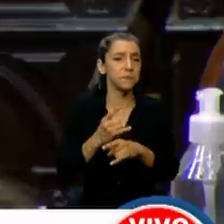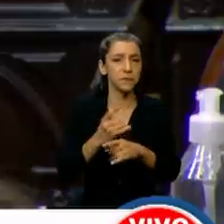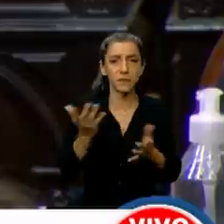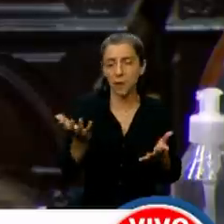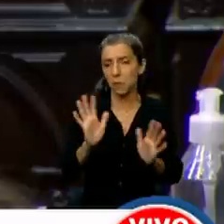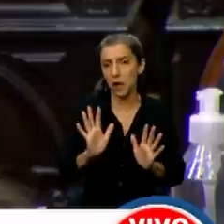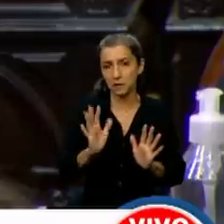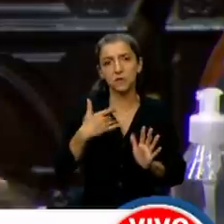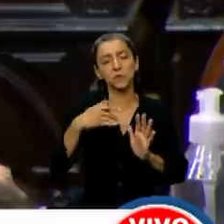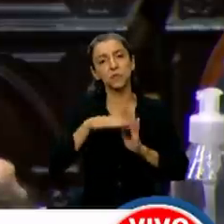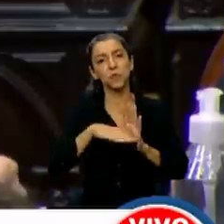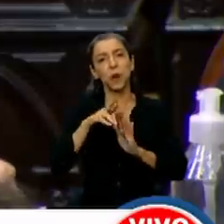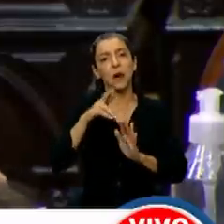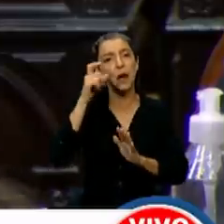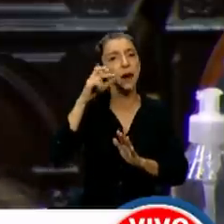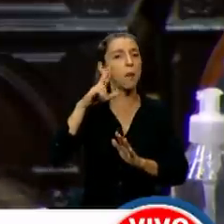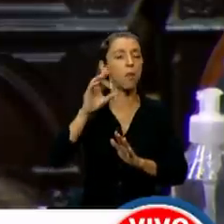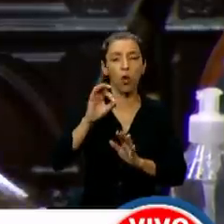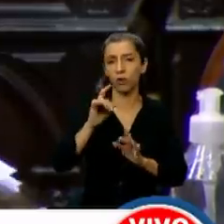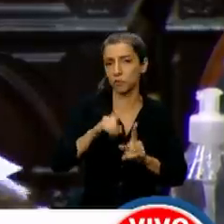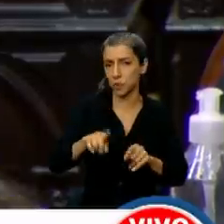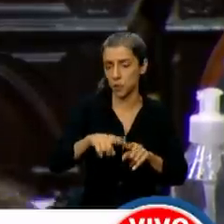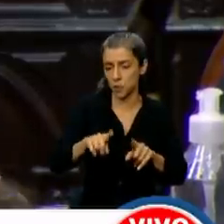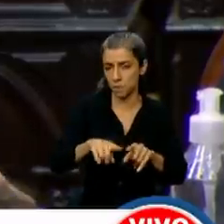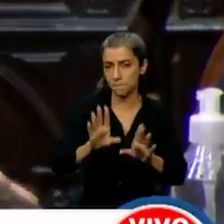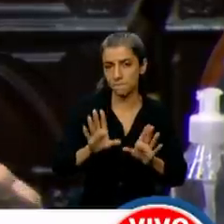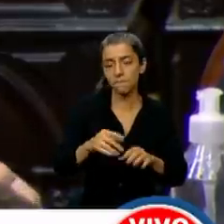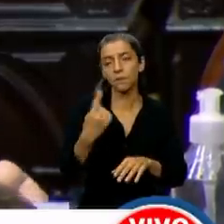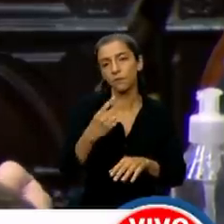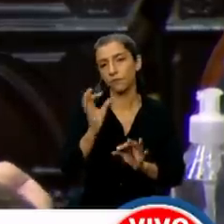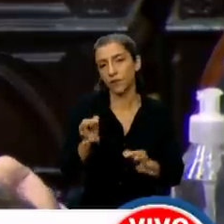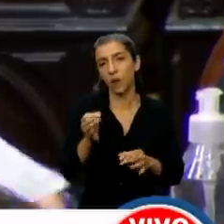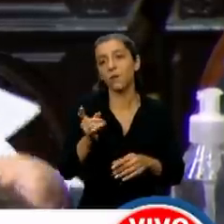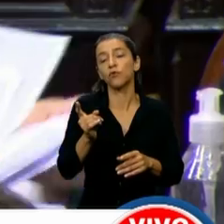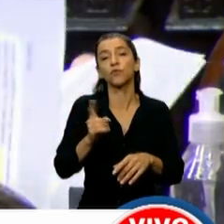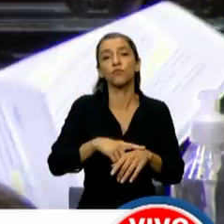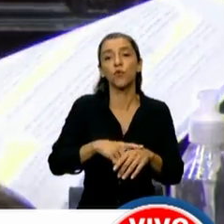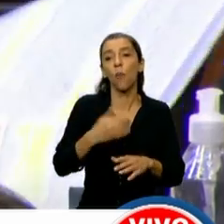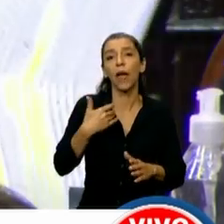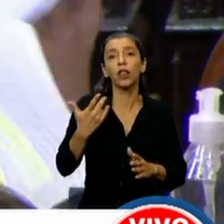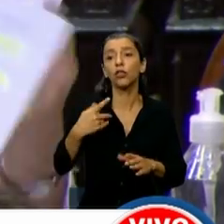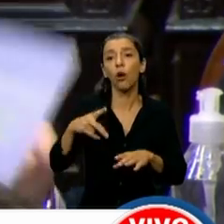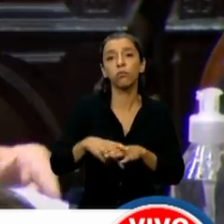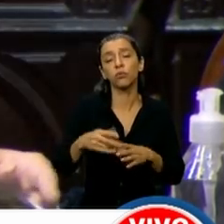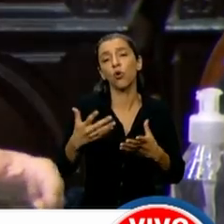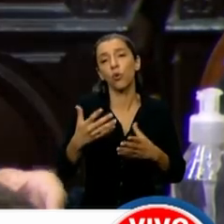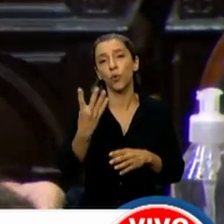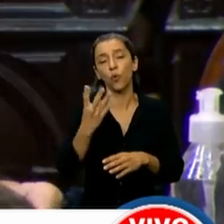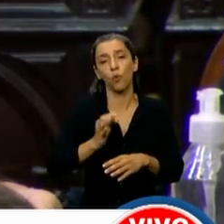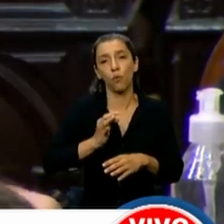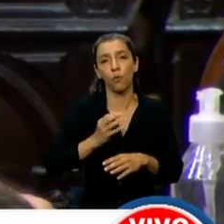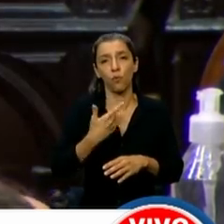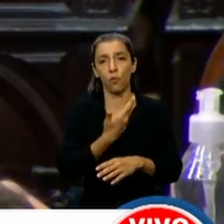repro se financiaron bueno ya sabemos que fue durante los cuatro años del macrismo donde también sucedió algo